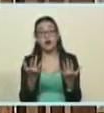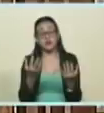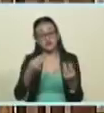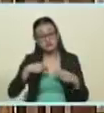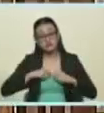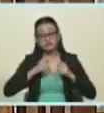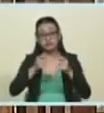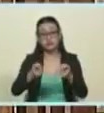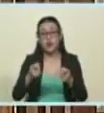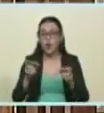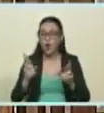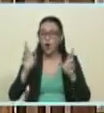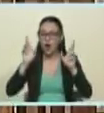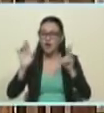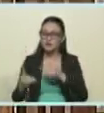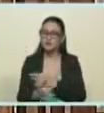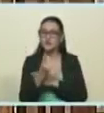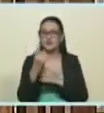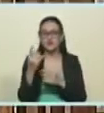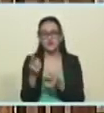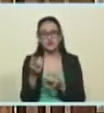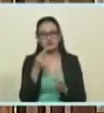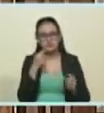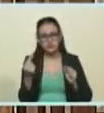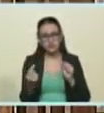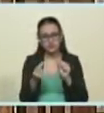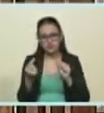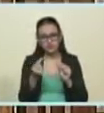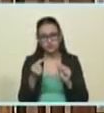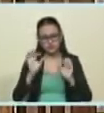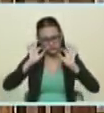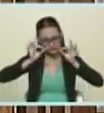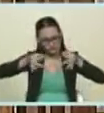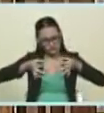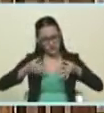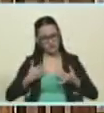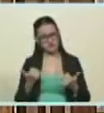diálogo fructífero, crítico, autocrítico.